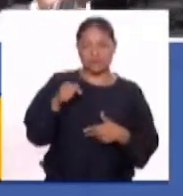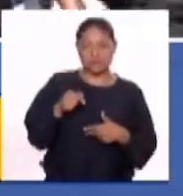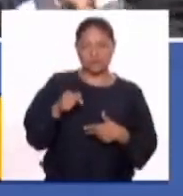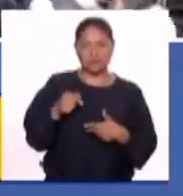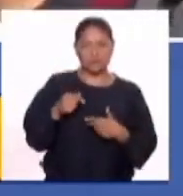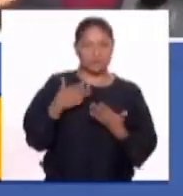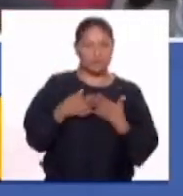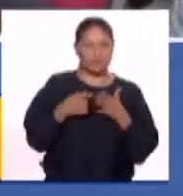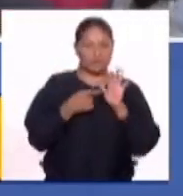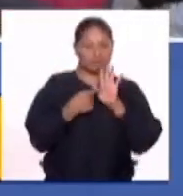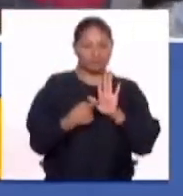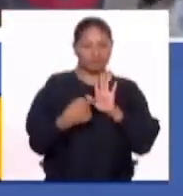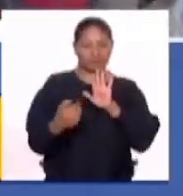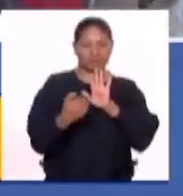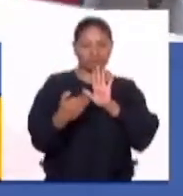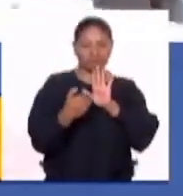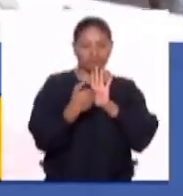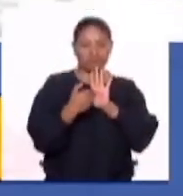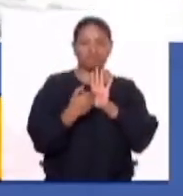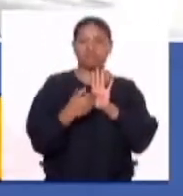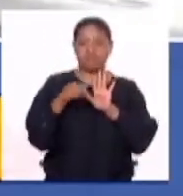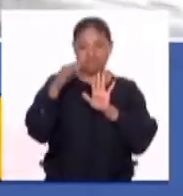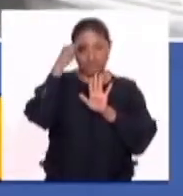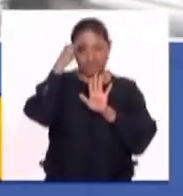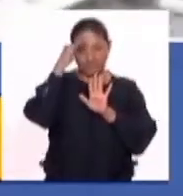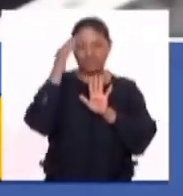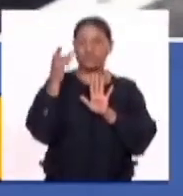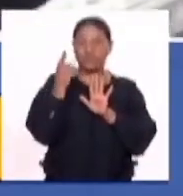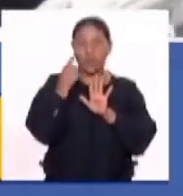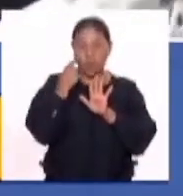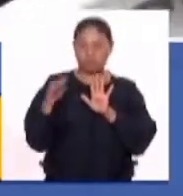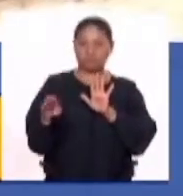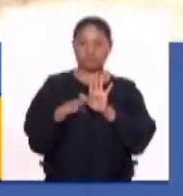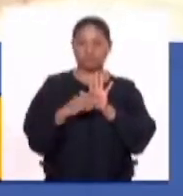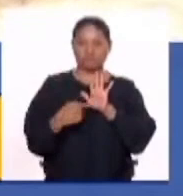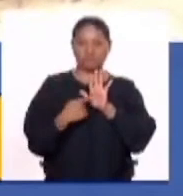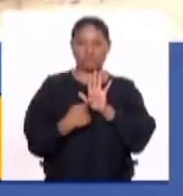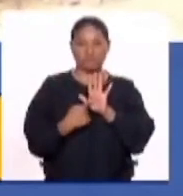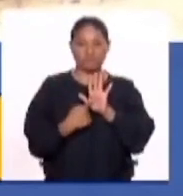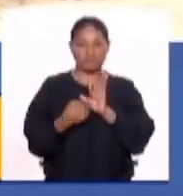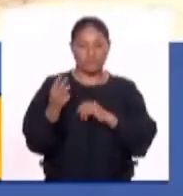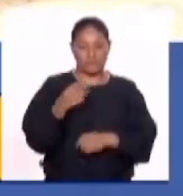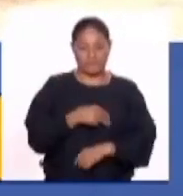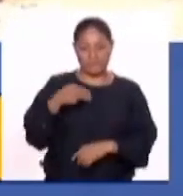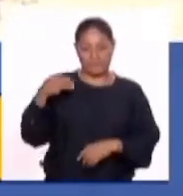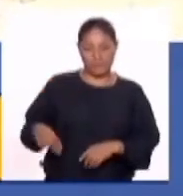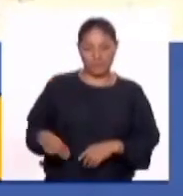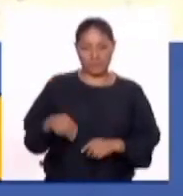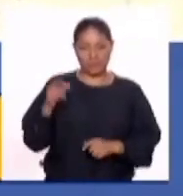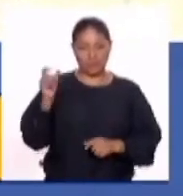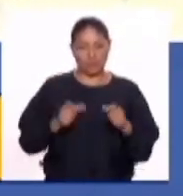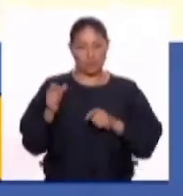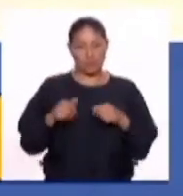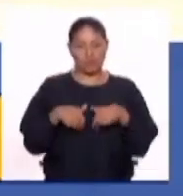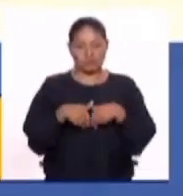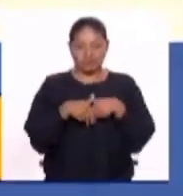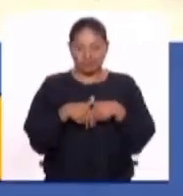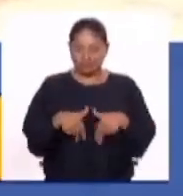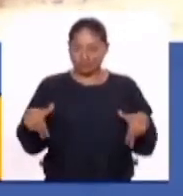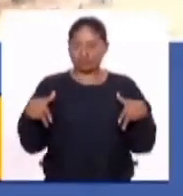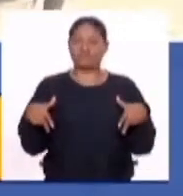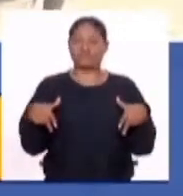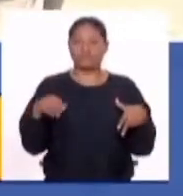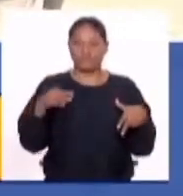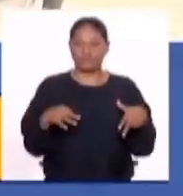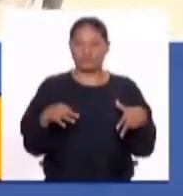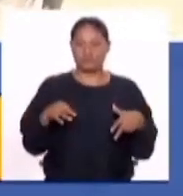tiene un impacto en la Fiscalía Nacional, en donde el Ministerio Público chileno ha señalado que,